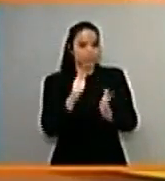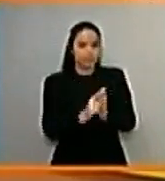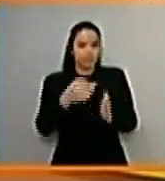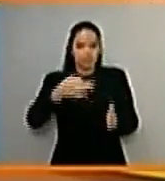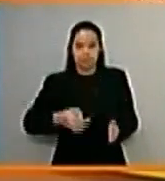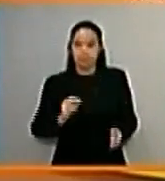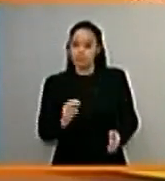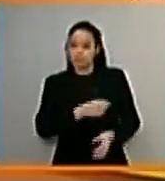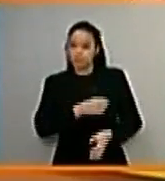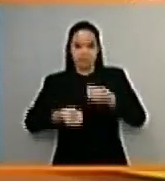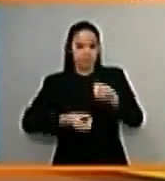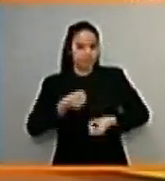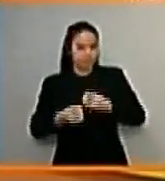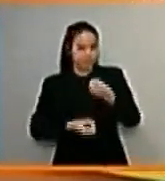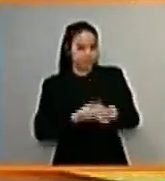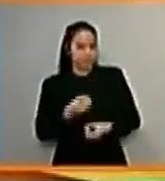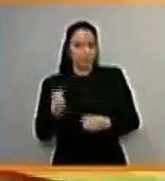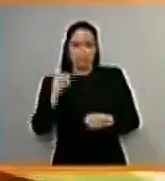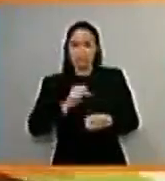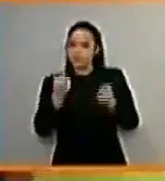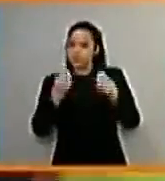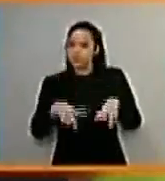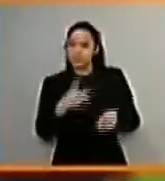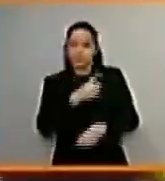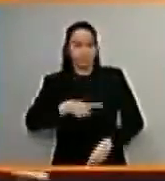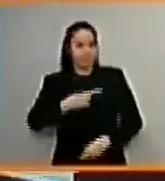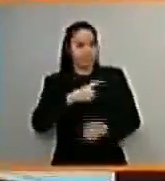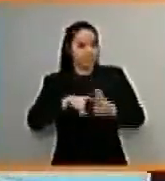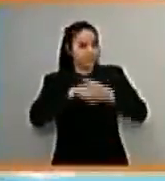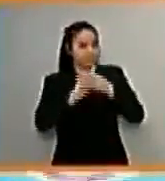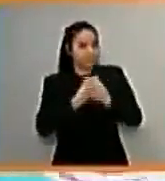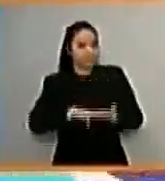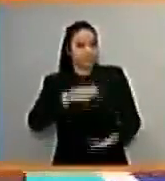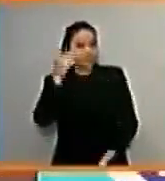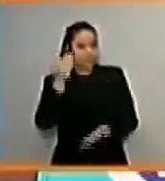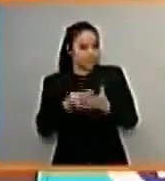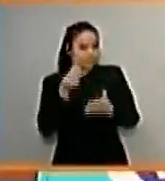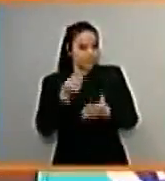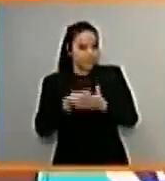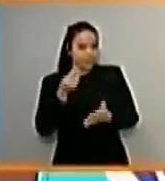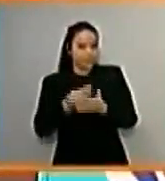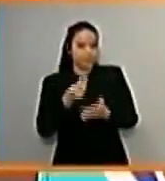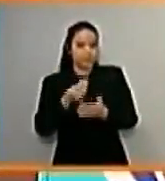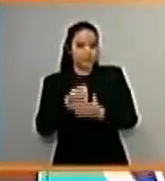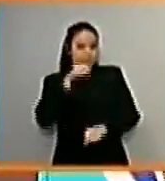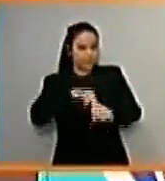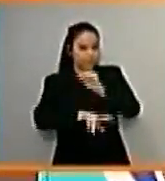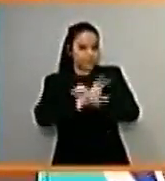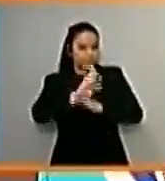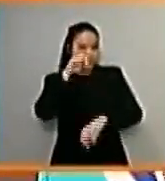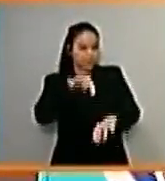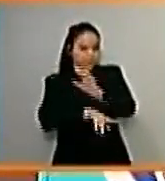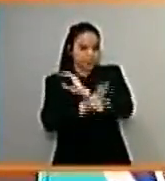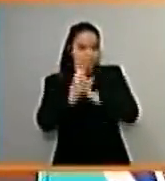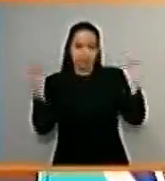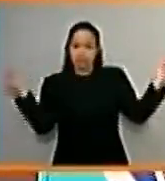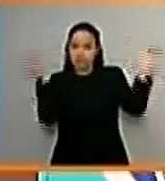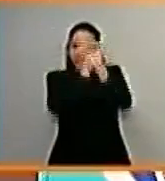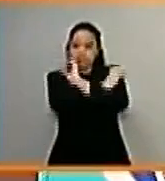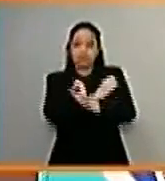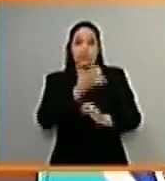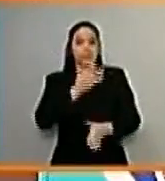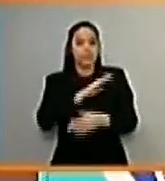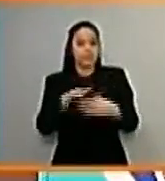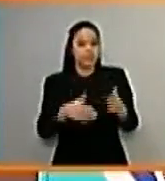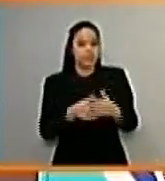de nuestros juegos. Y en esta ocasión la diversión la va a iniciar multiplicando tu dinero con premiados y premiados mix. Así que espero